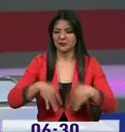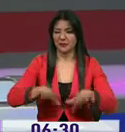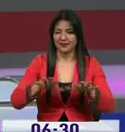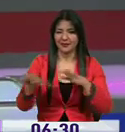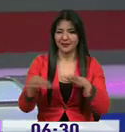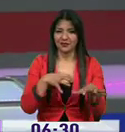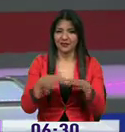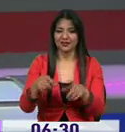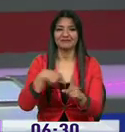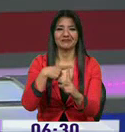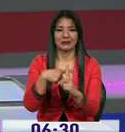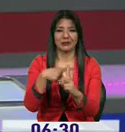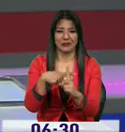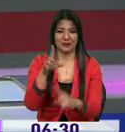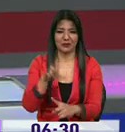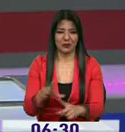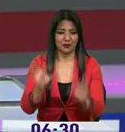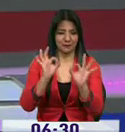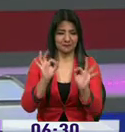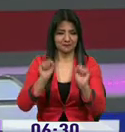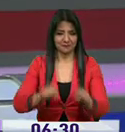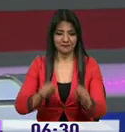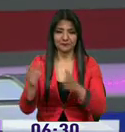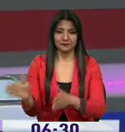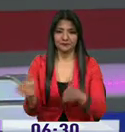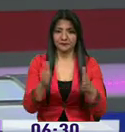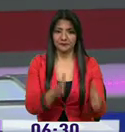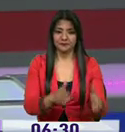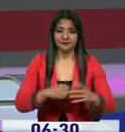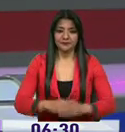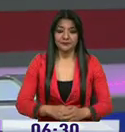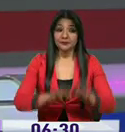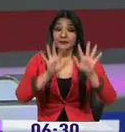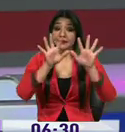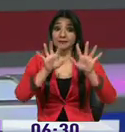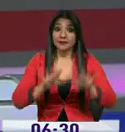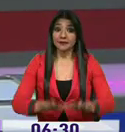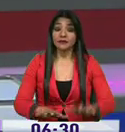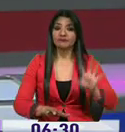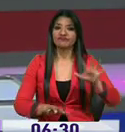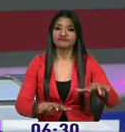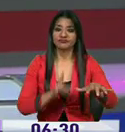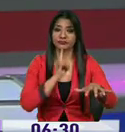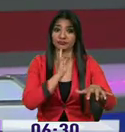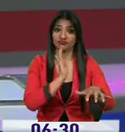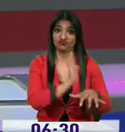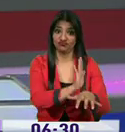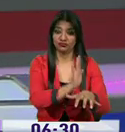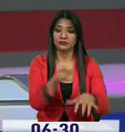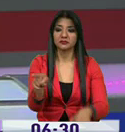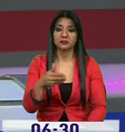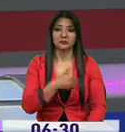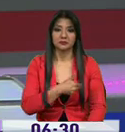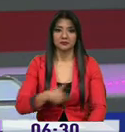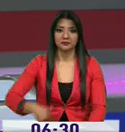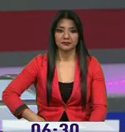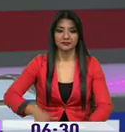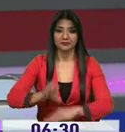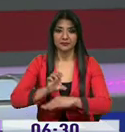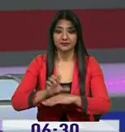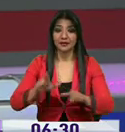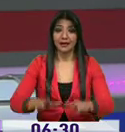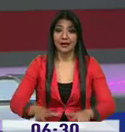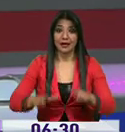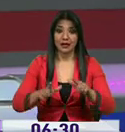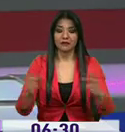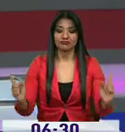sea extraordinario. Tiempo de contarles que el secretario de Estado de Estados Unidos, Mike Pompeo, y el presidente de Ecuador, Lenín Moreno, mantuvieron una